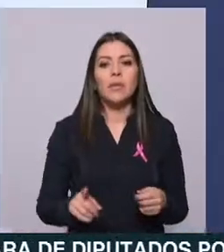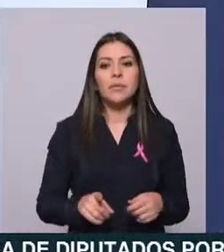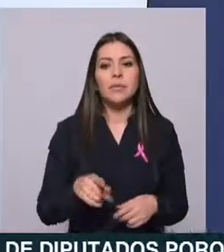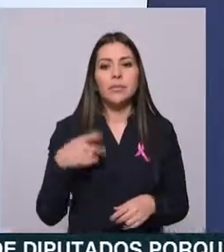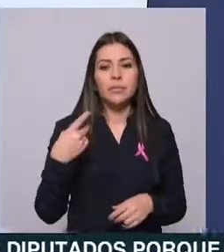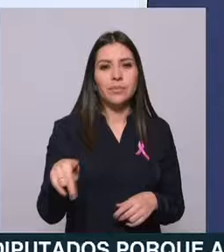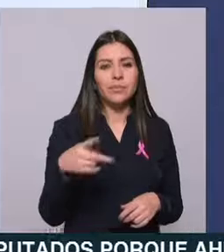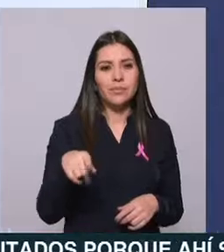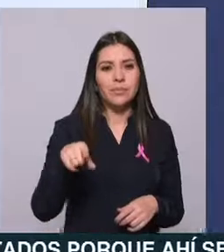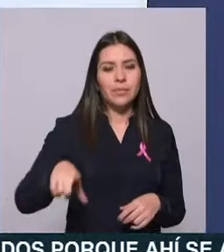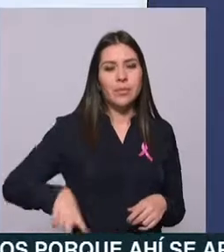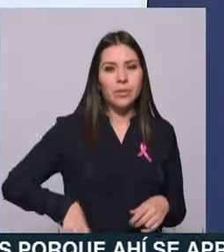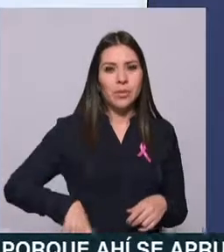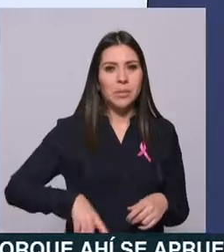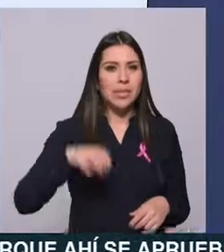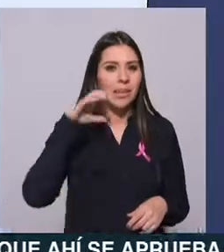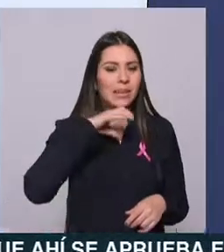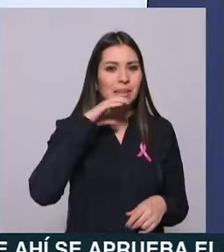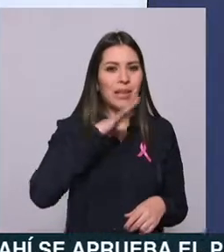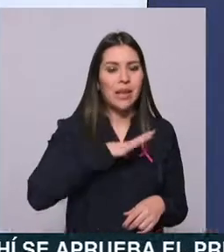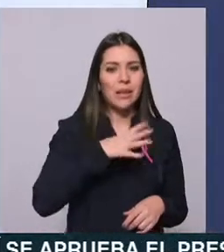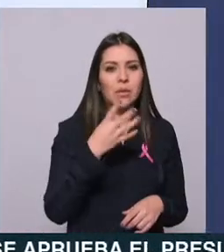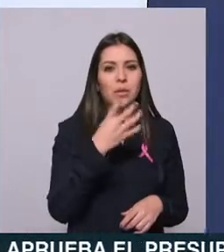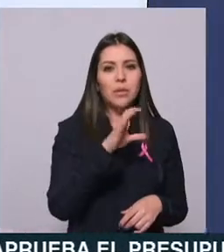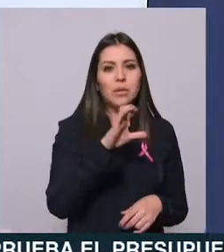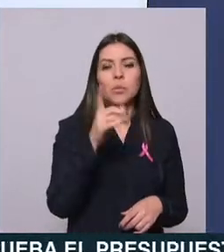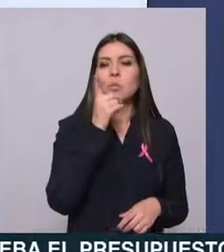más de 300 policías auxiliares,